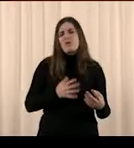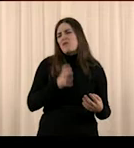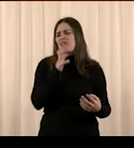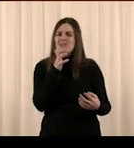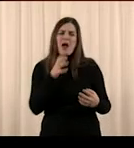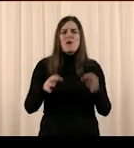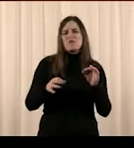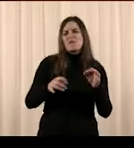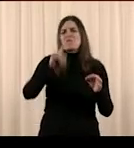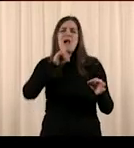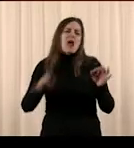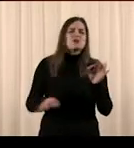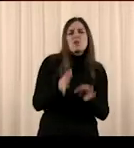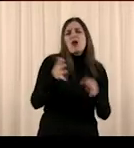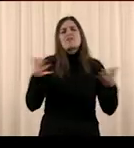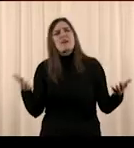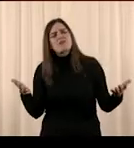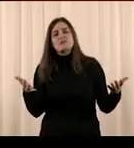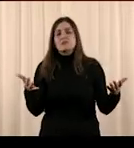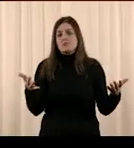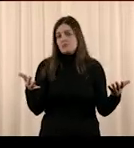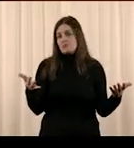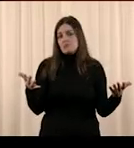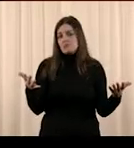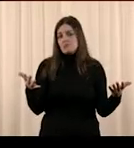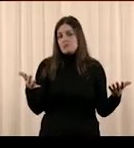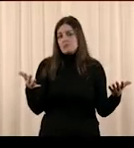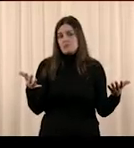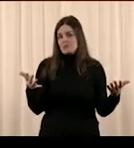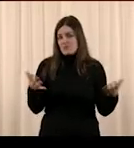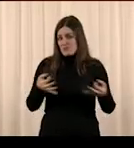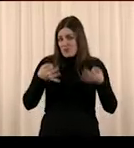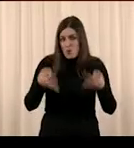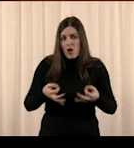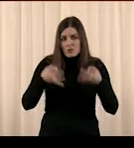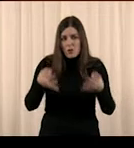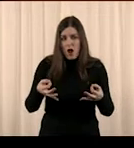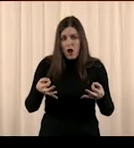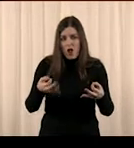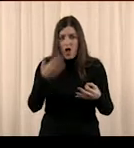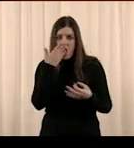qué mala suerte tengo. ¿No es eso lo que hacemos?